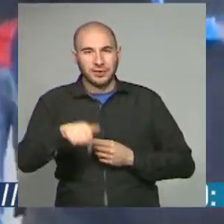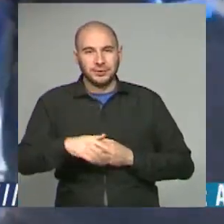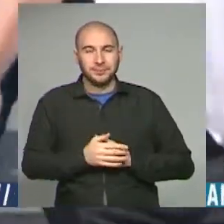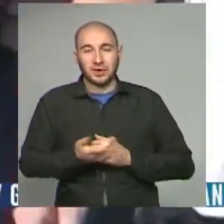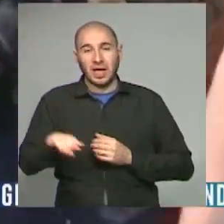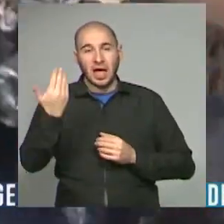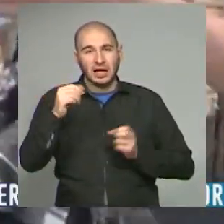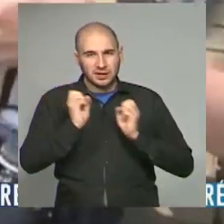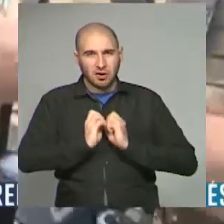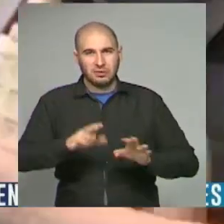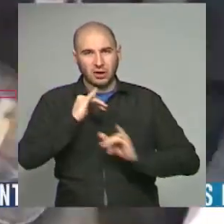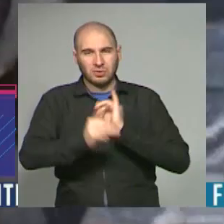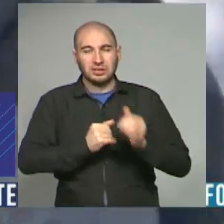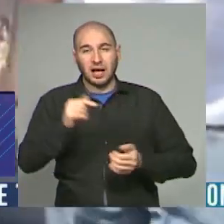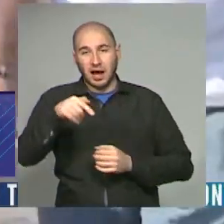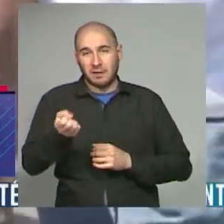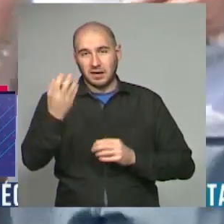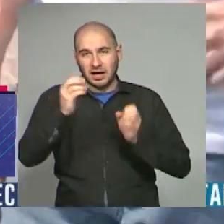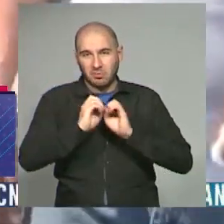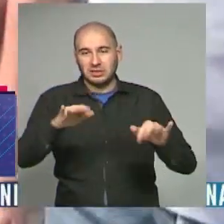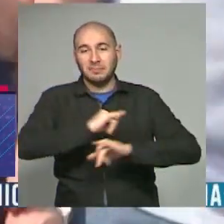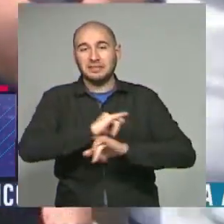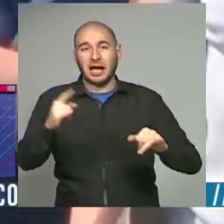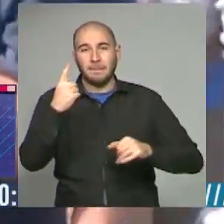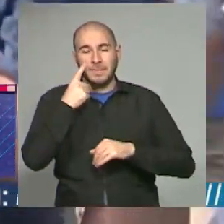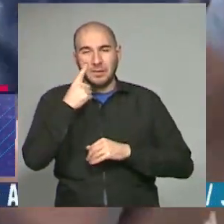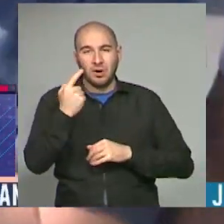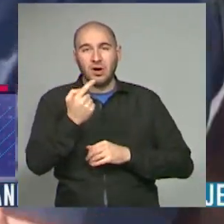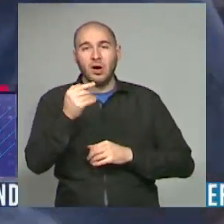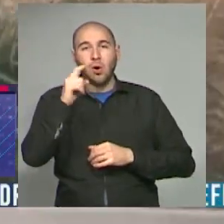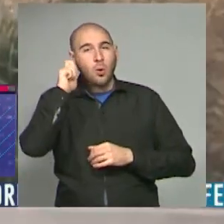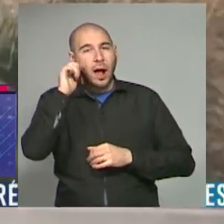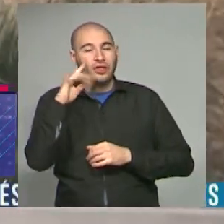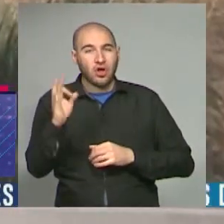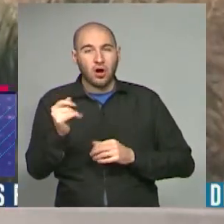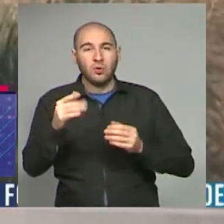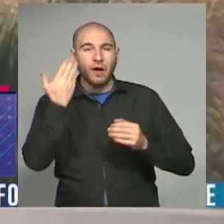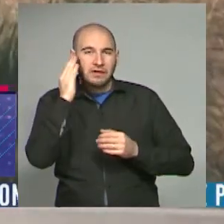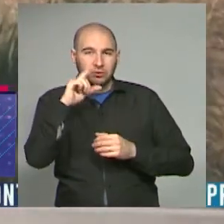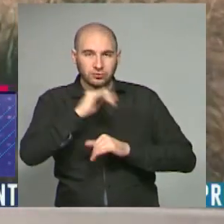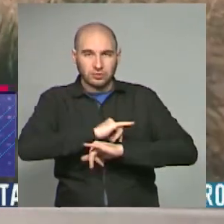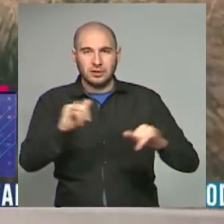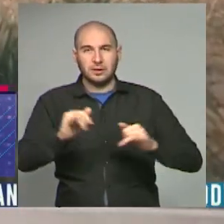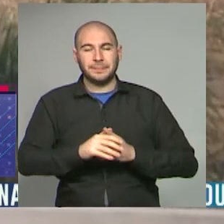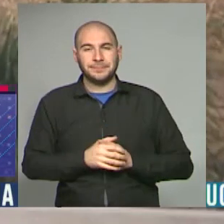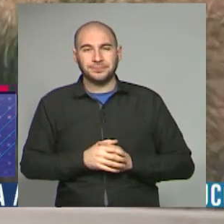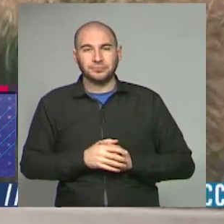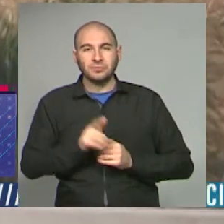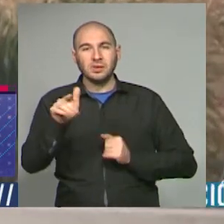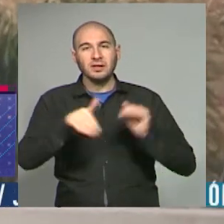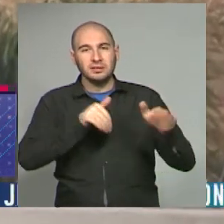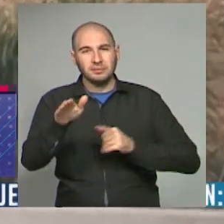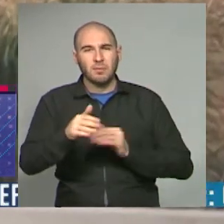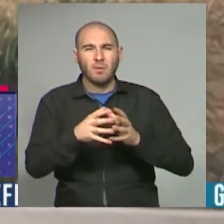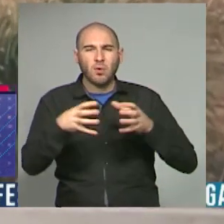Lo decíamos al comienzo, la mañana arrancaba con el mensaje en vivo de Guaidó a través de las redes sociales, llamando a